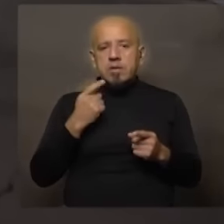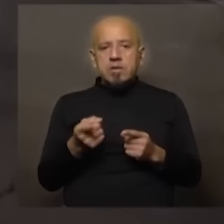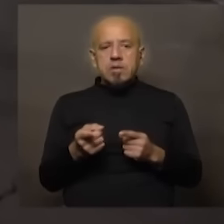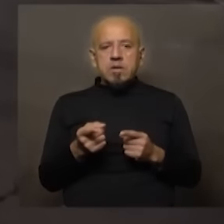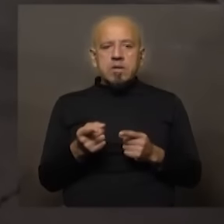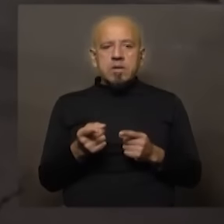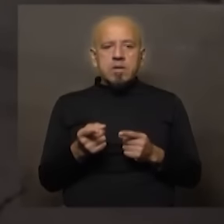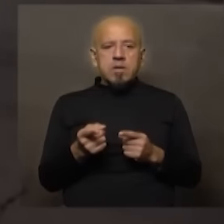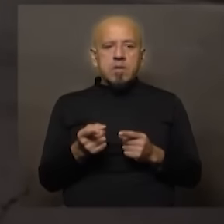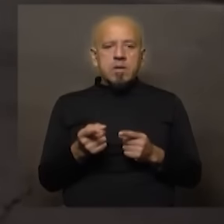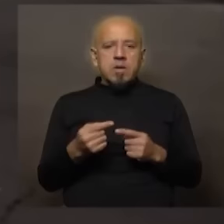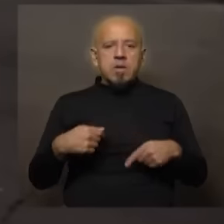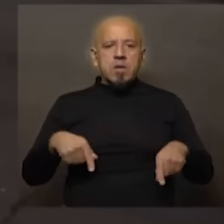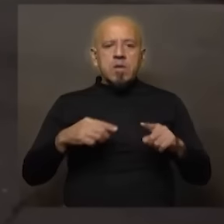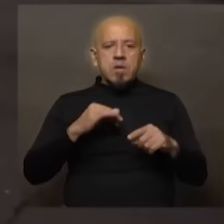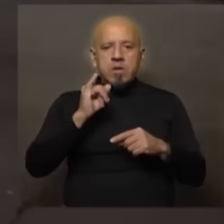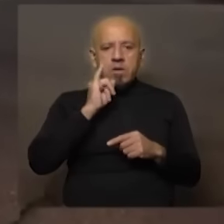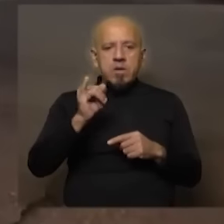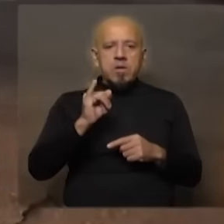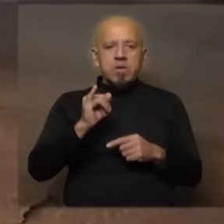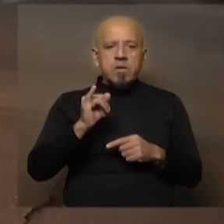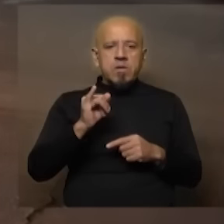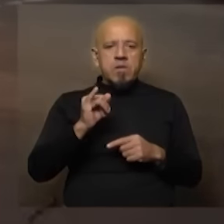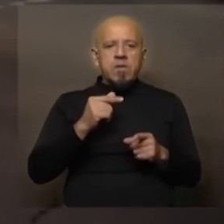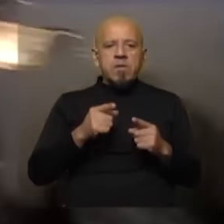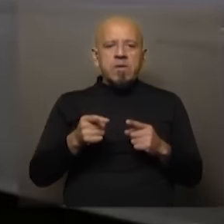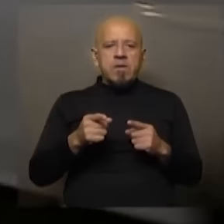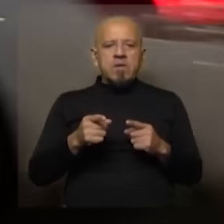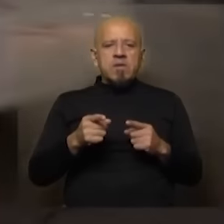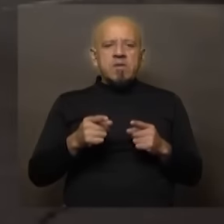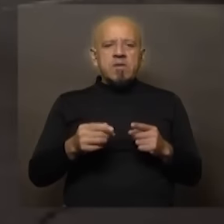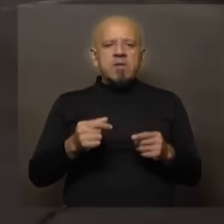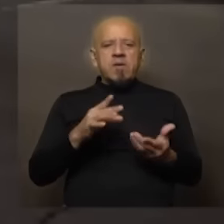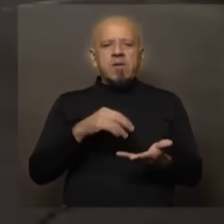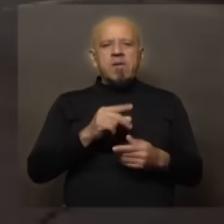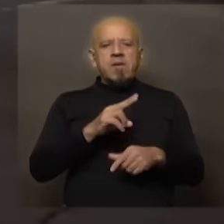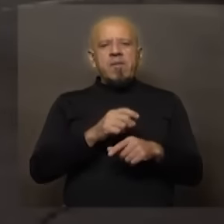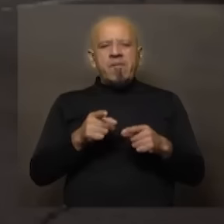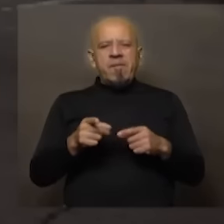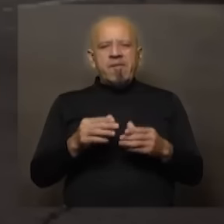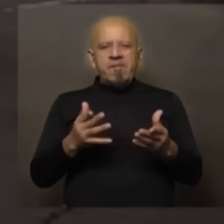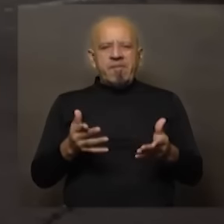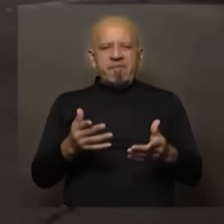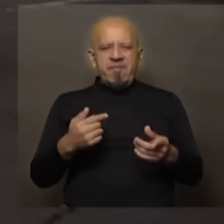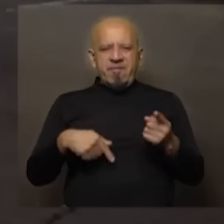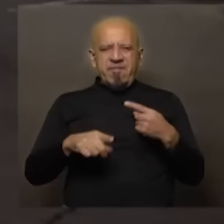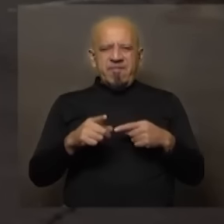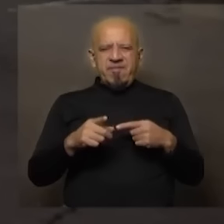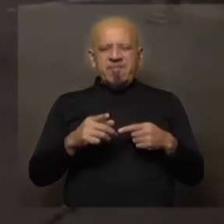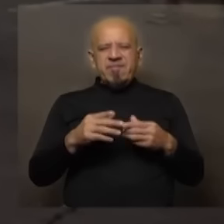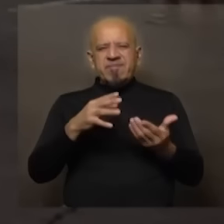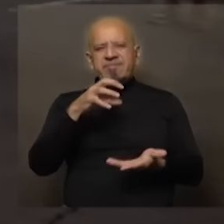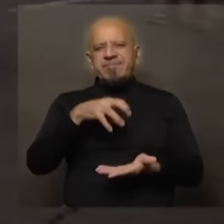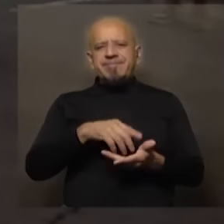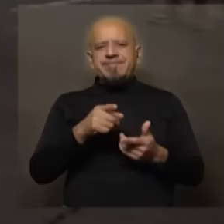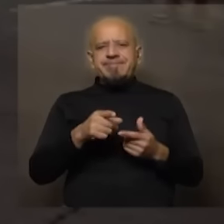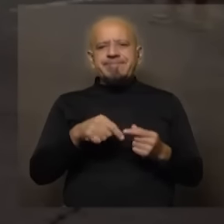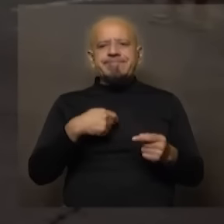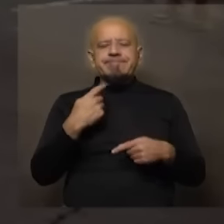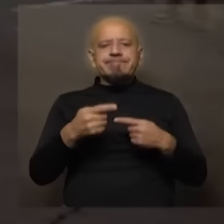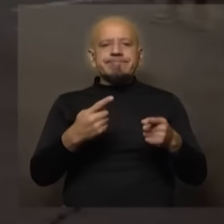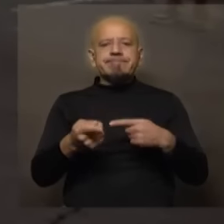presentó la denuncia y va a ser tratada a nivel de fiscalía, bueno, es parte también de la agenda de las